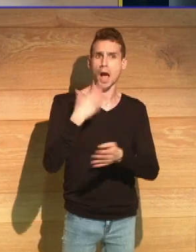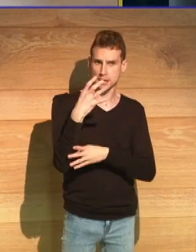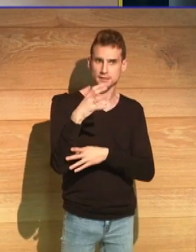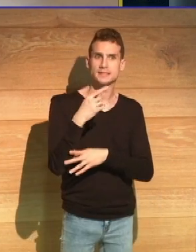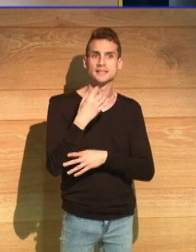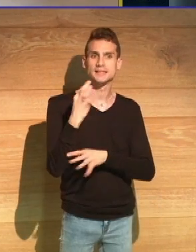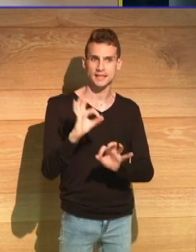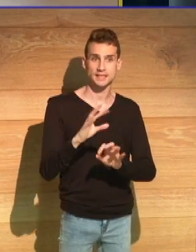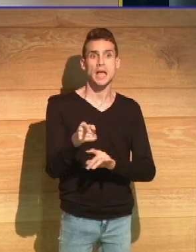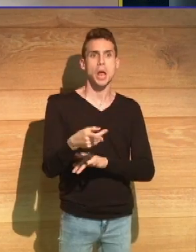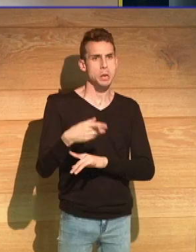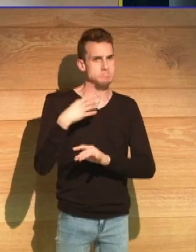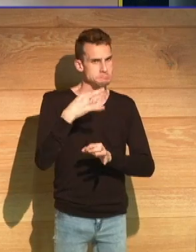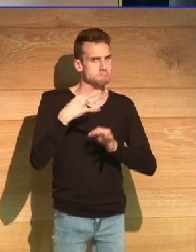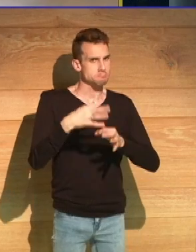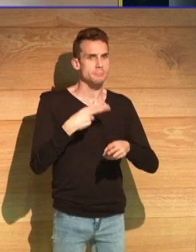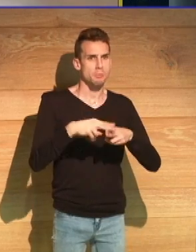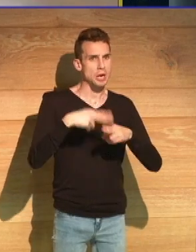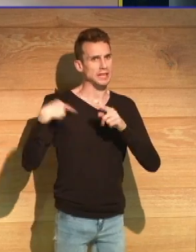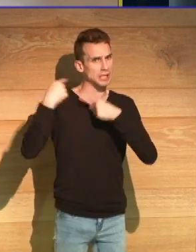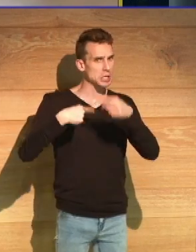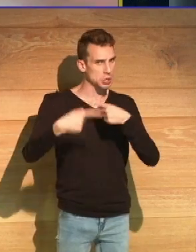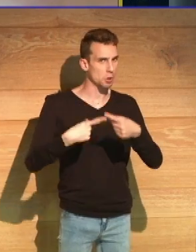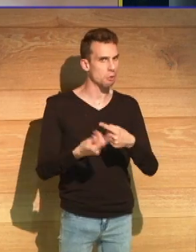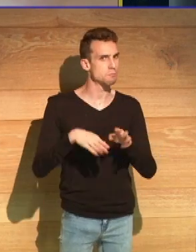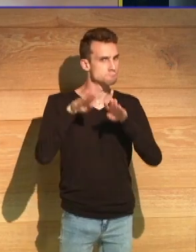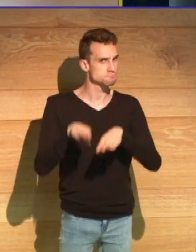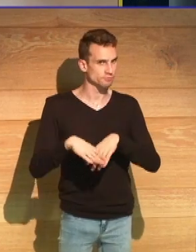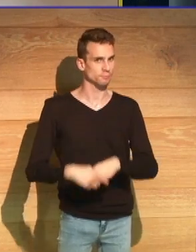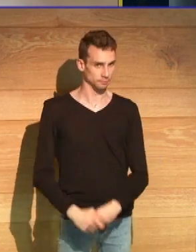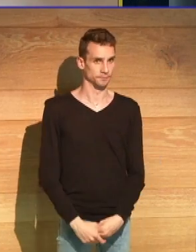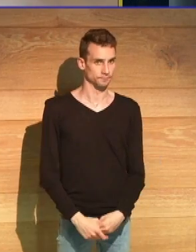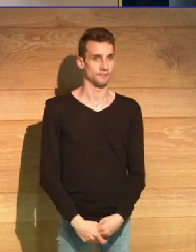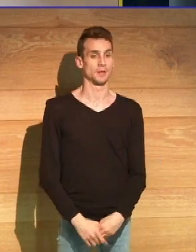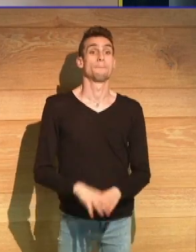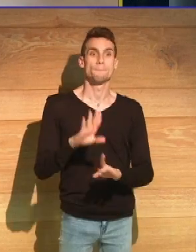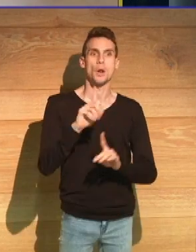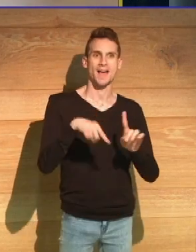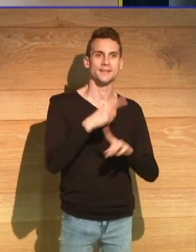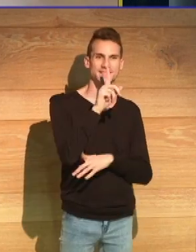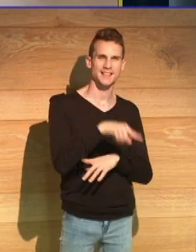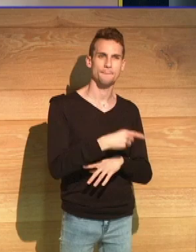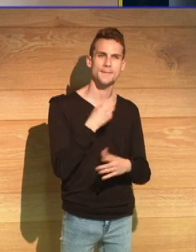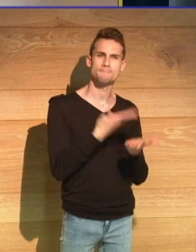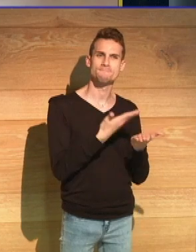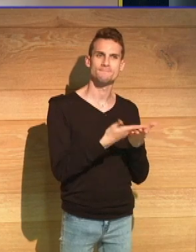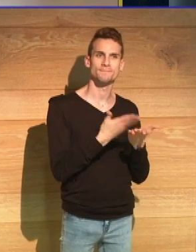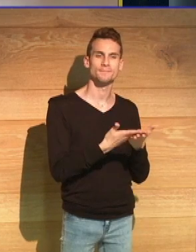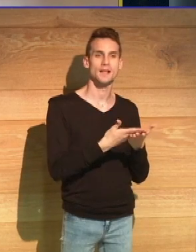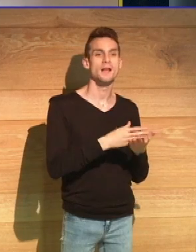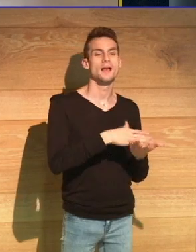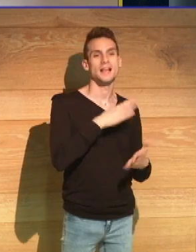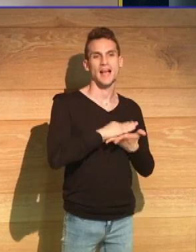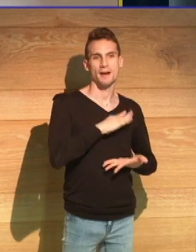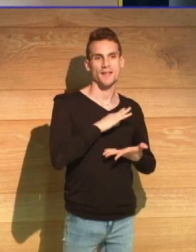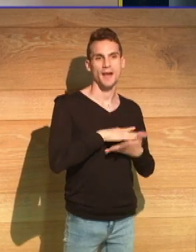de la política tradicional y de hecho siempre se posicionaba muy lejos de la política de partidos, sí apelaba a la capacidad de grandes